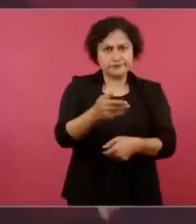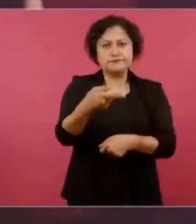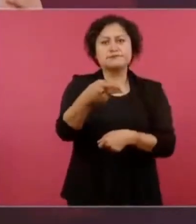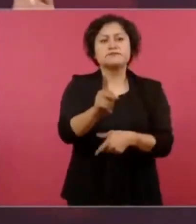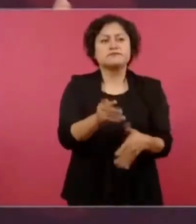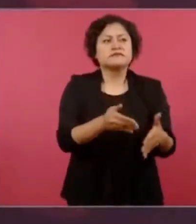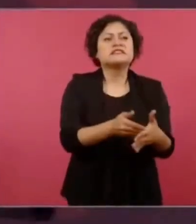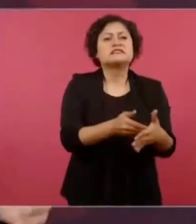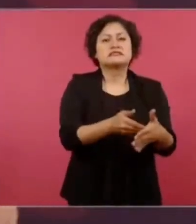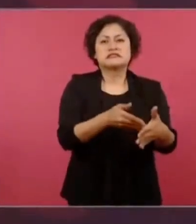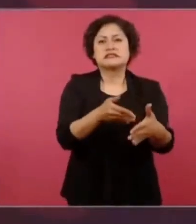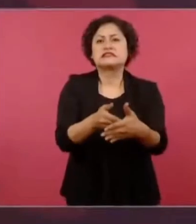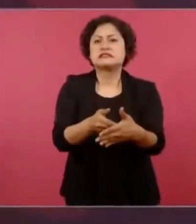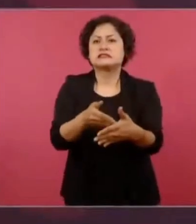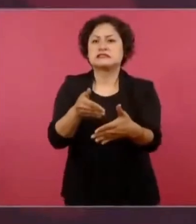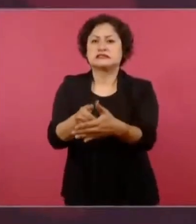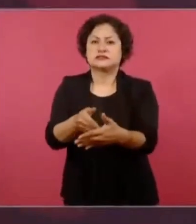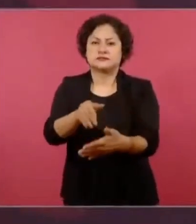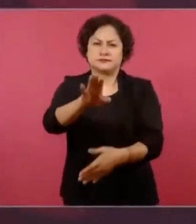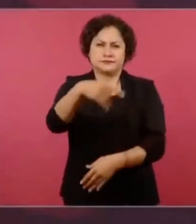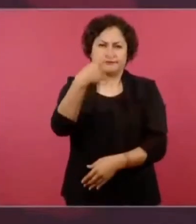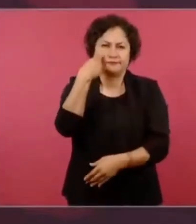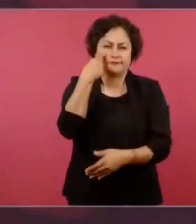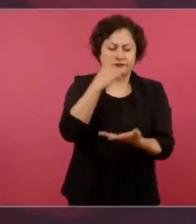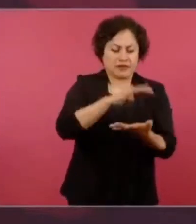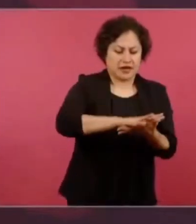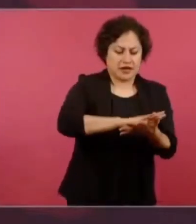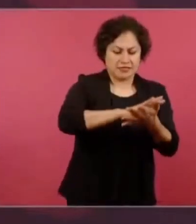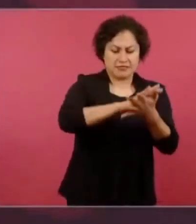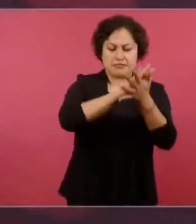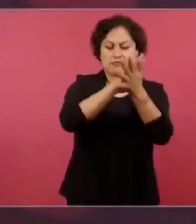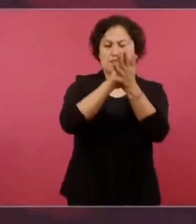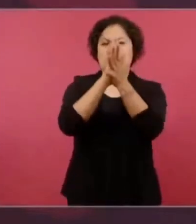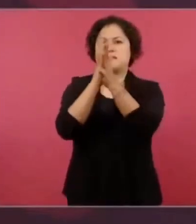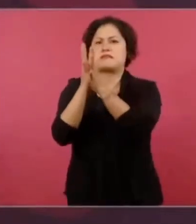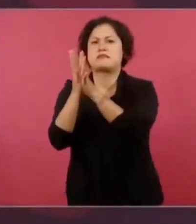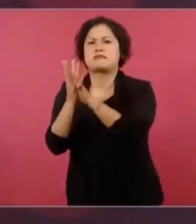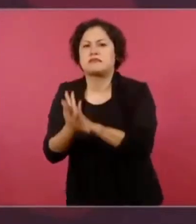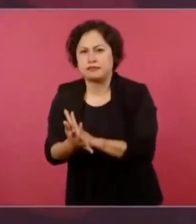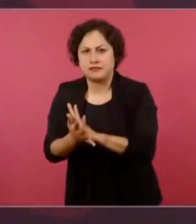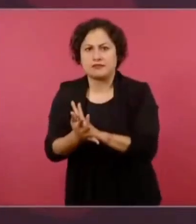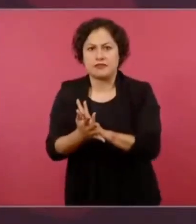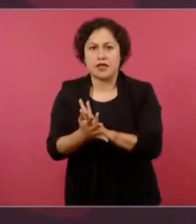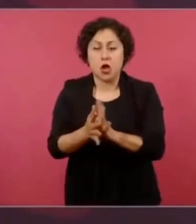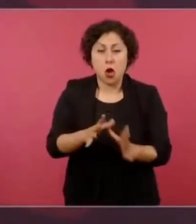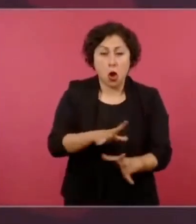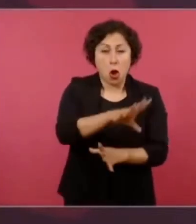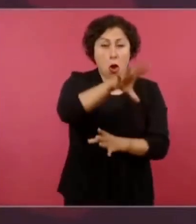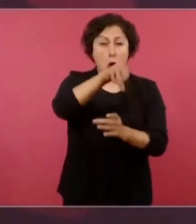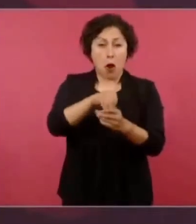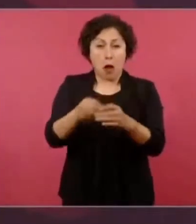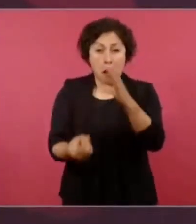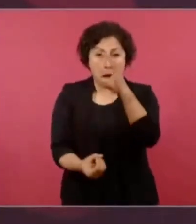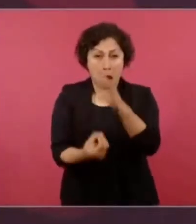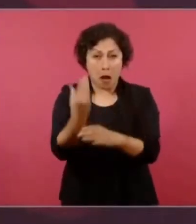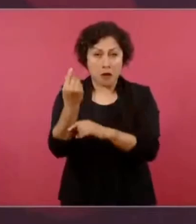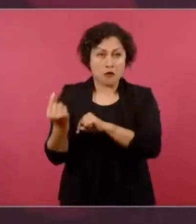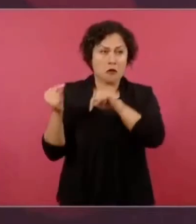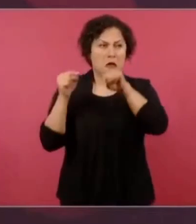es un proceso de transición y lo nuevo no acaba de nacer y lo viejo no acaba de